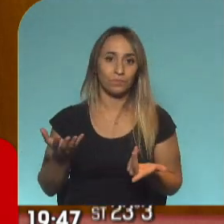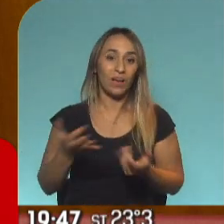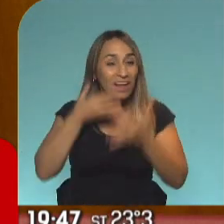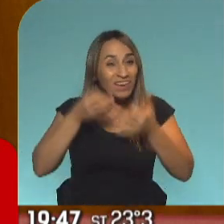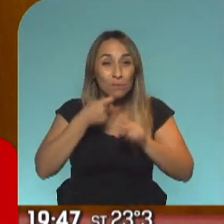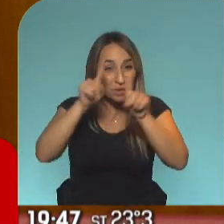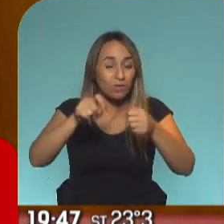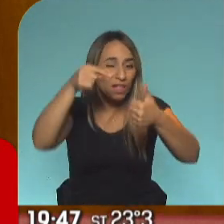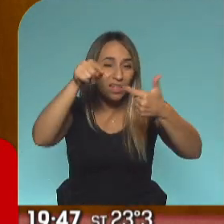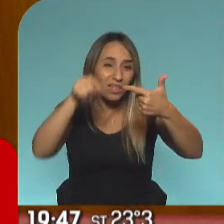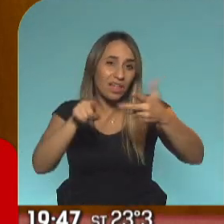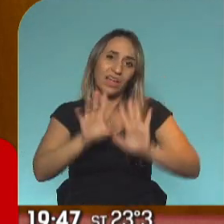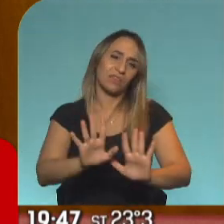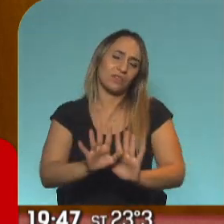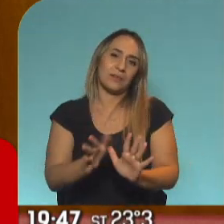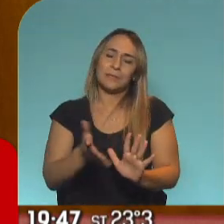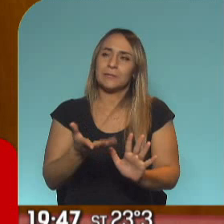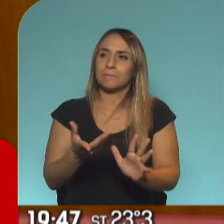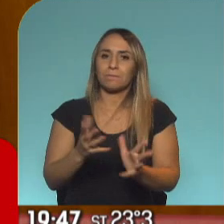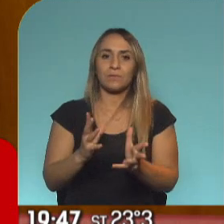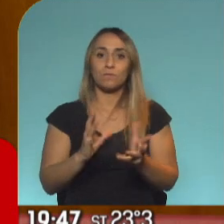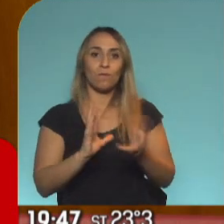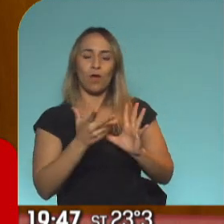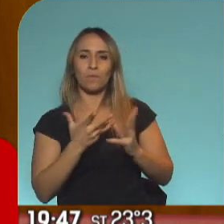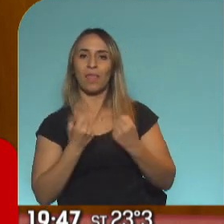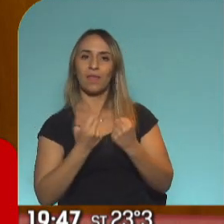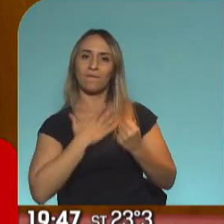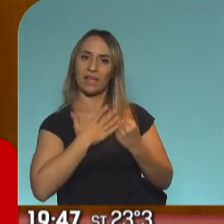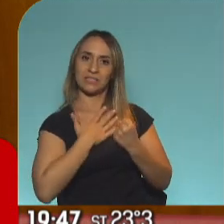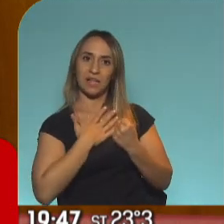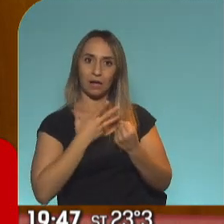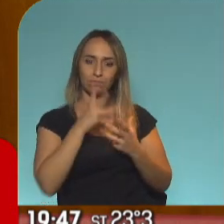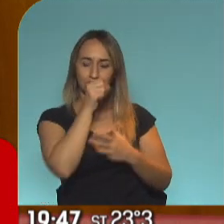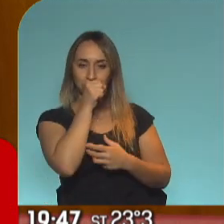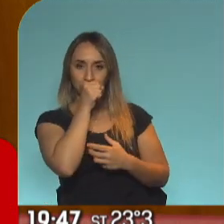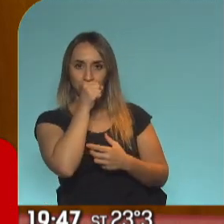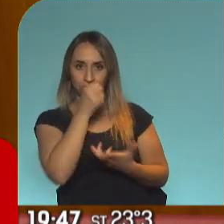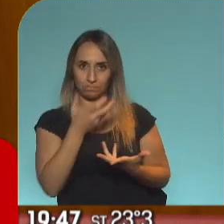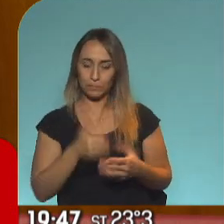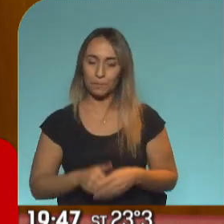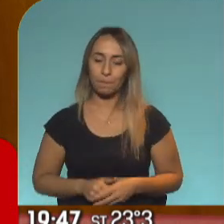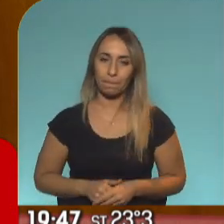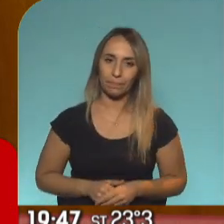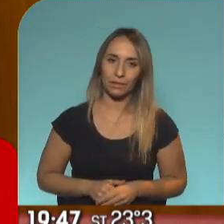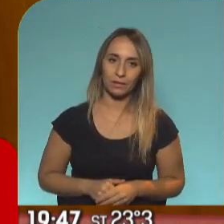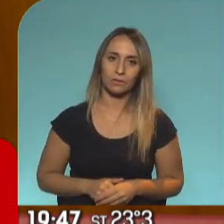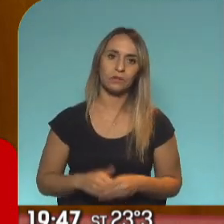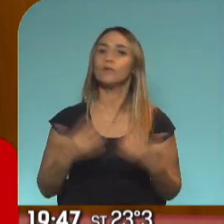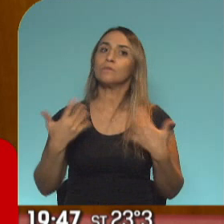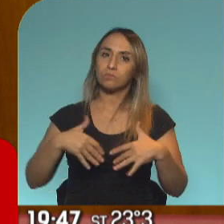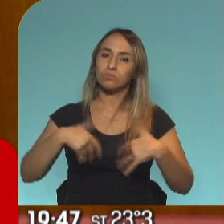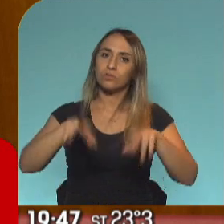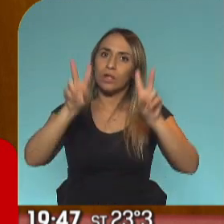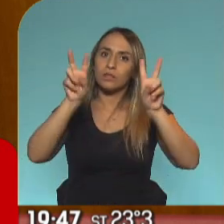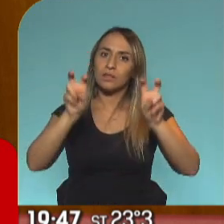es un mecanismo de defensa. Claro. Trae un montón de temas a la mesa lo que